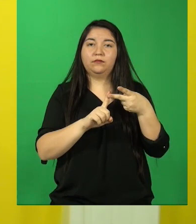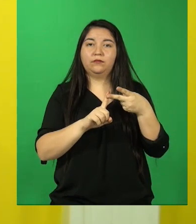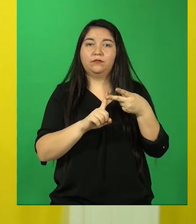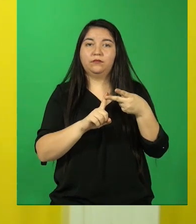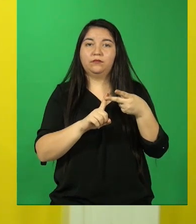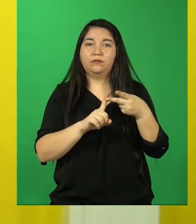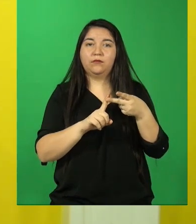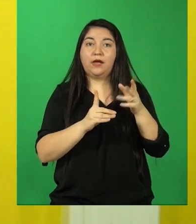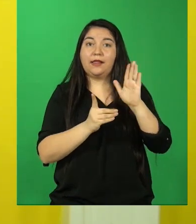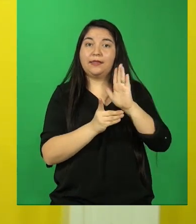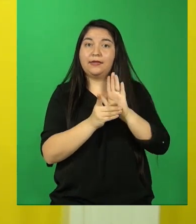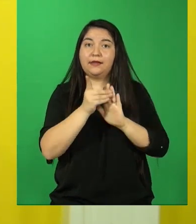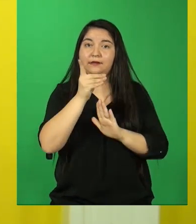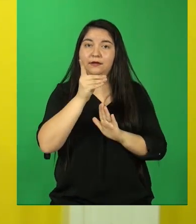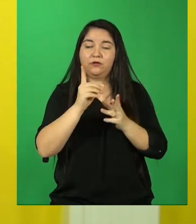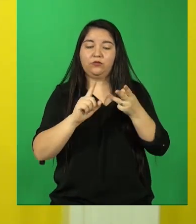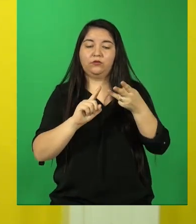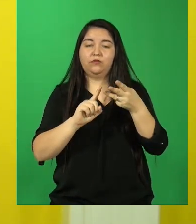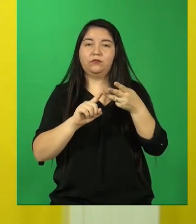el desarrollo,